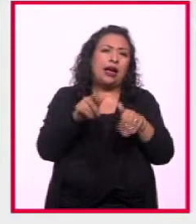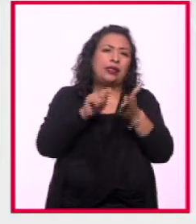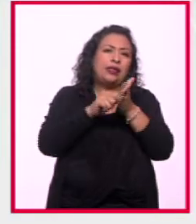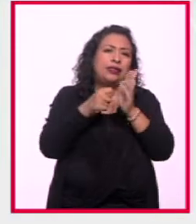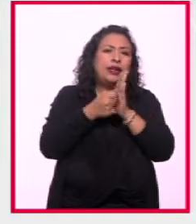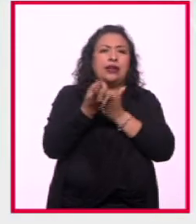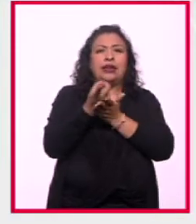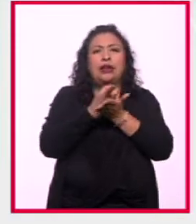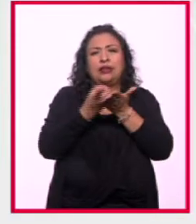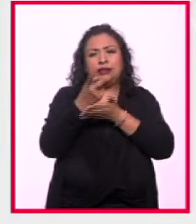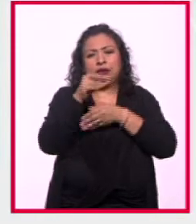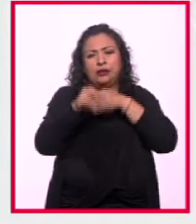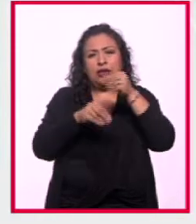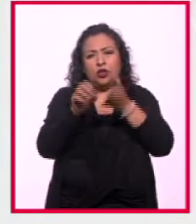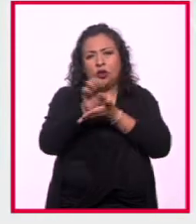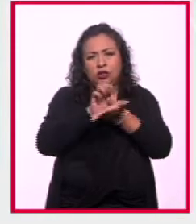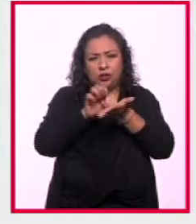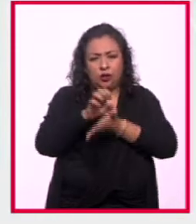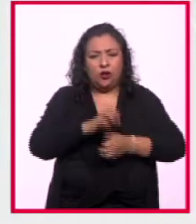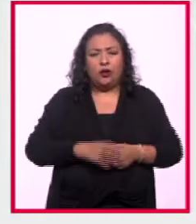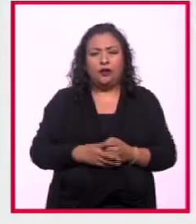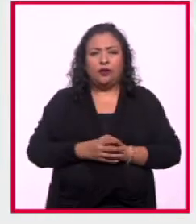técnica del diseño escenográfico